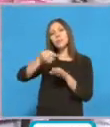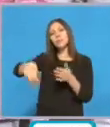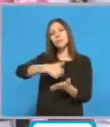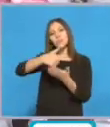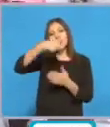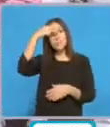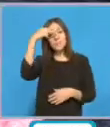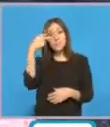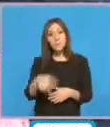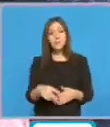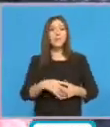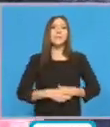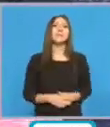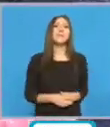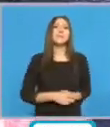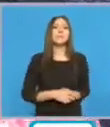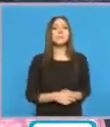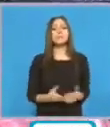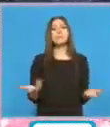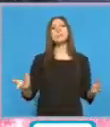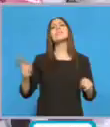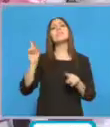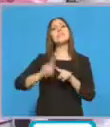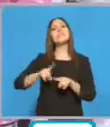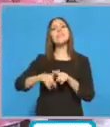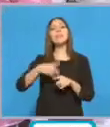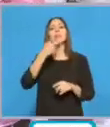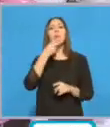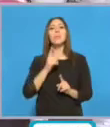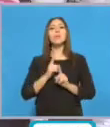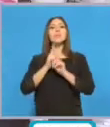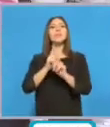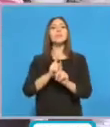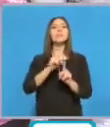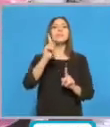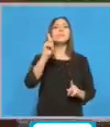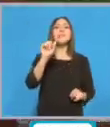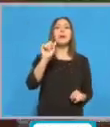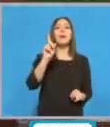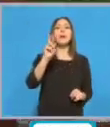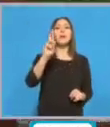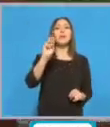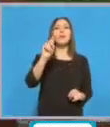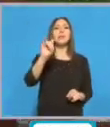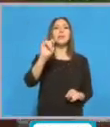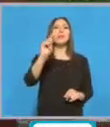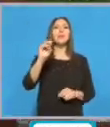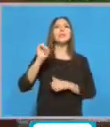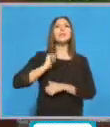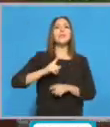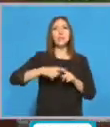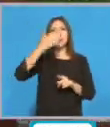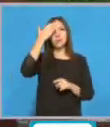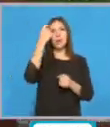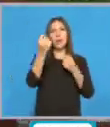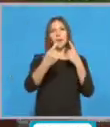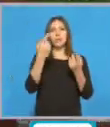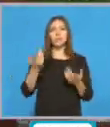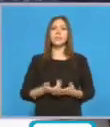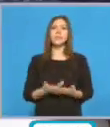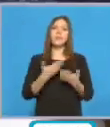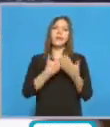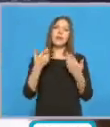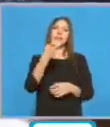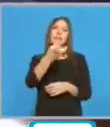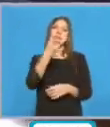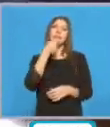México. Y obviamente, pues... ahí ¿Y en quién va a Tepito. ser el Padrotito aquí? Porque A ver, conozco a a ver. varios muchachos, A ver, ¿eh? Sí, a ver, ¿a quién? Me da que va a tocar ser a mí en esta